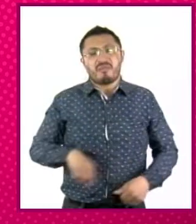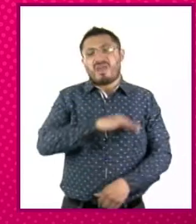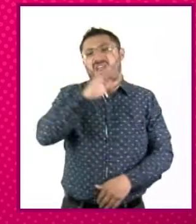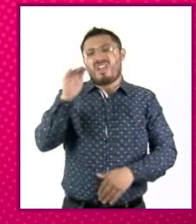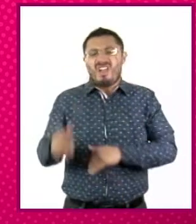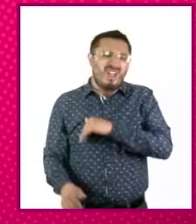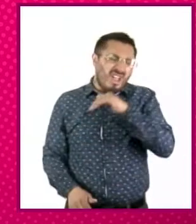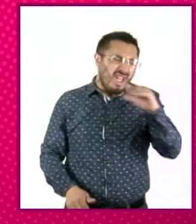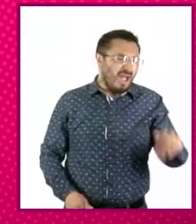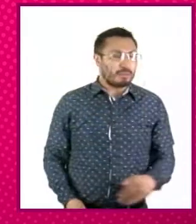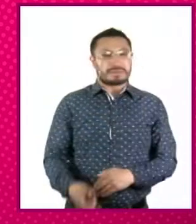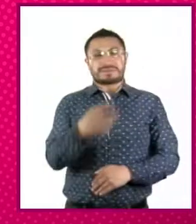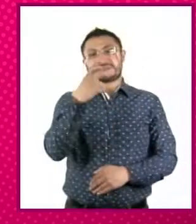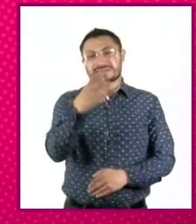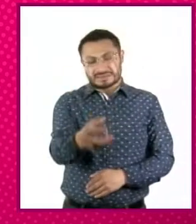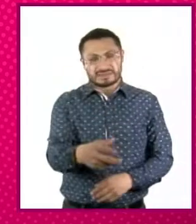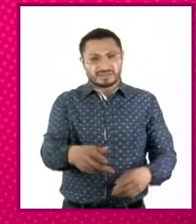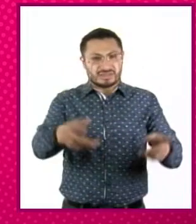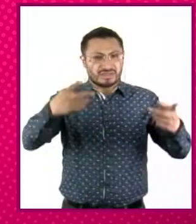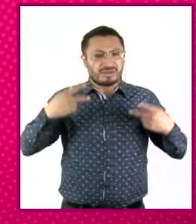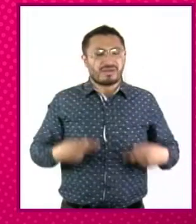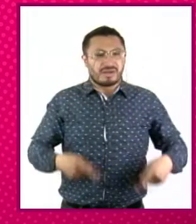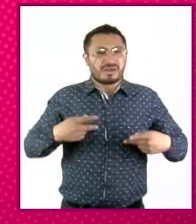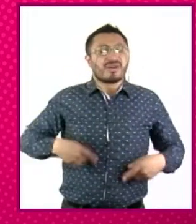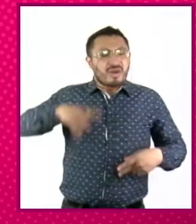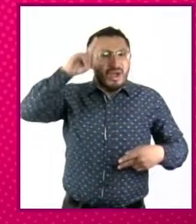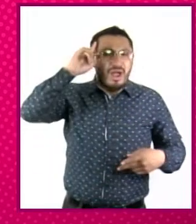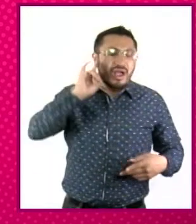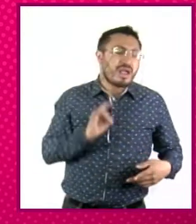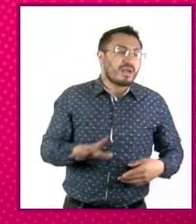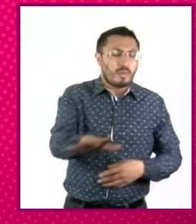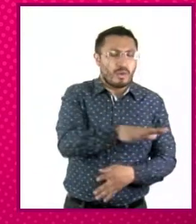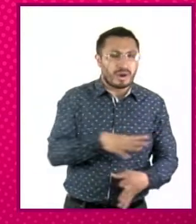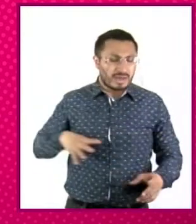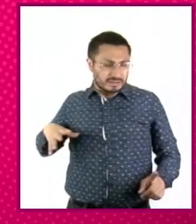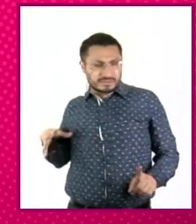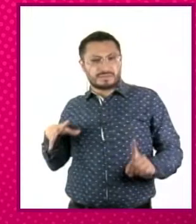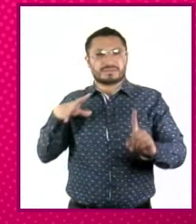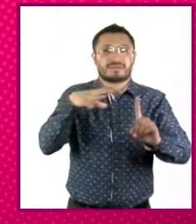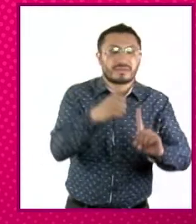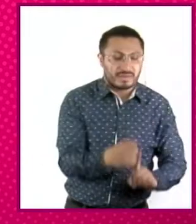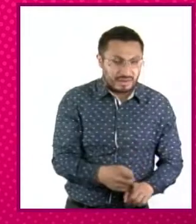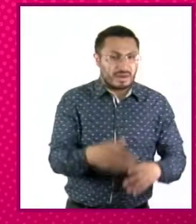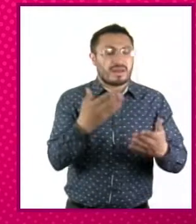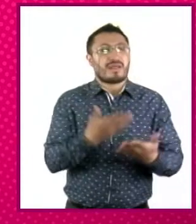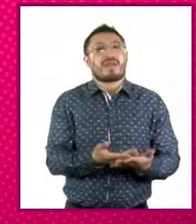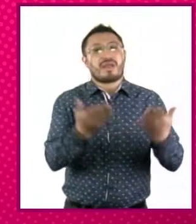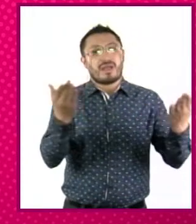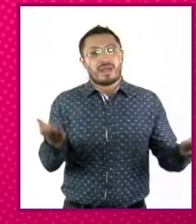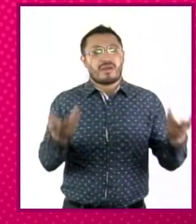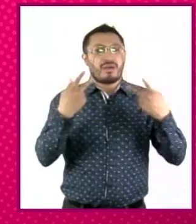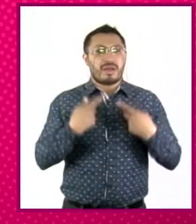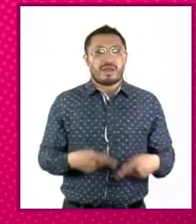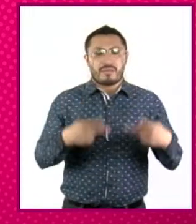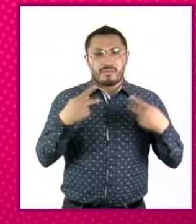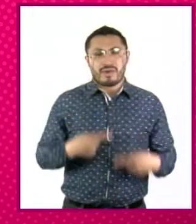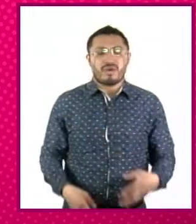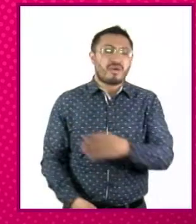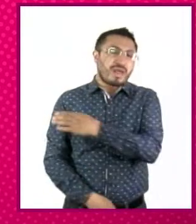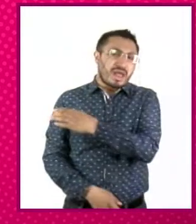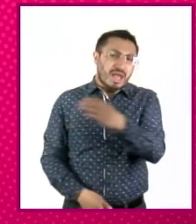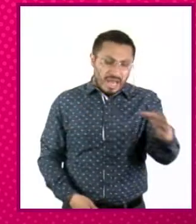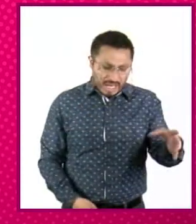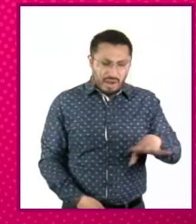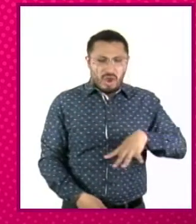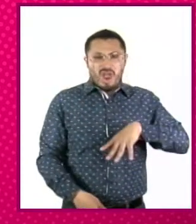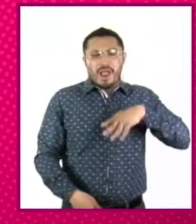que las mujeres logran aglutinar sirve para que los campesinos que estaban, digamos, también